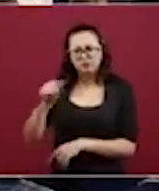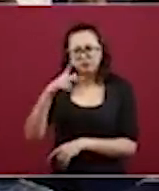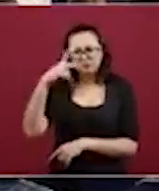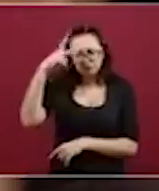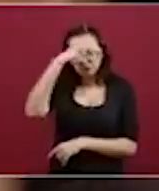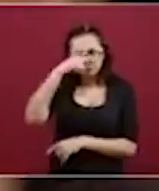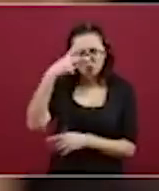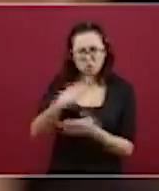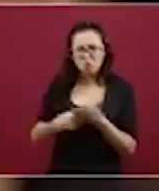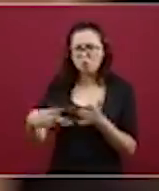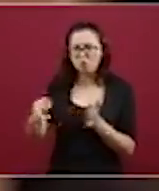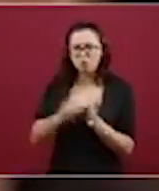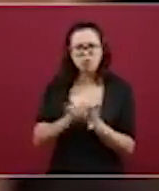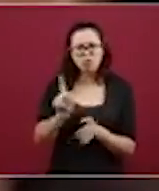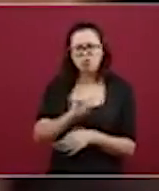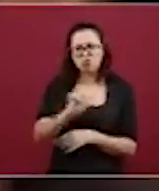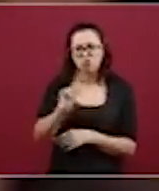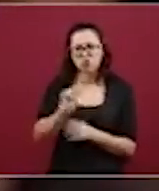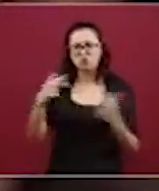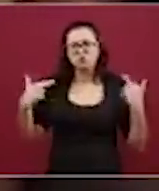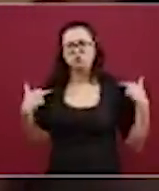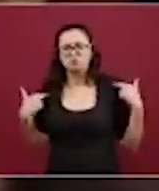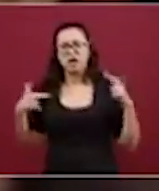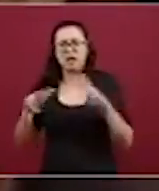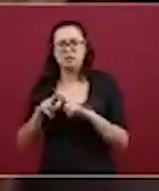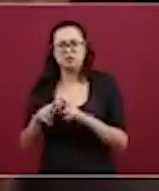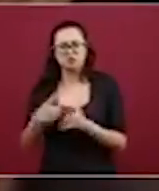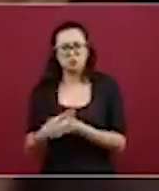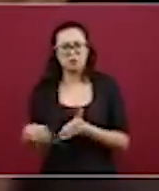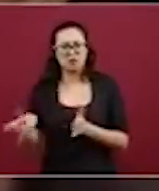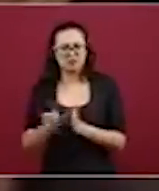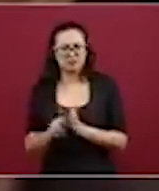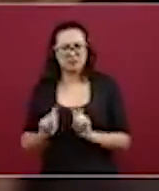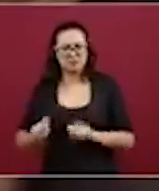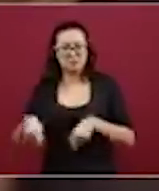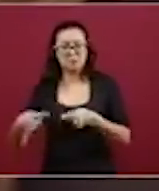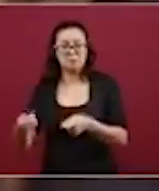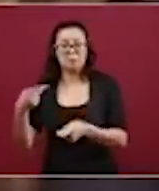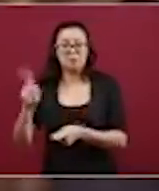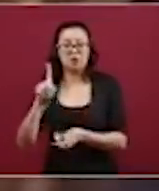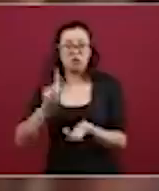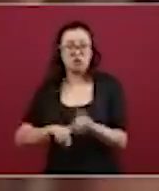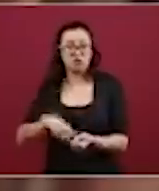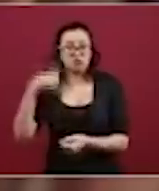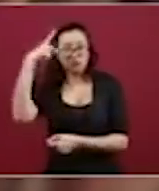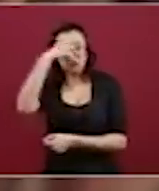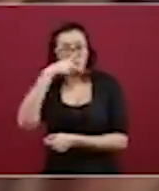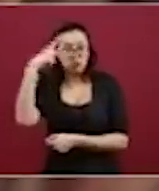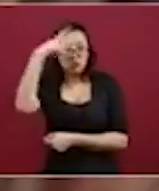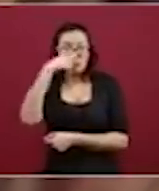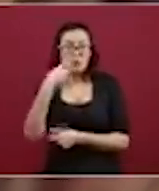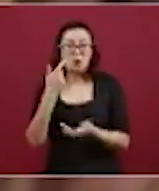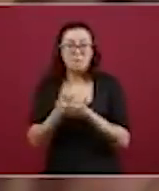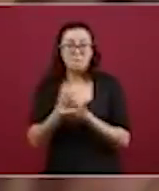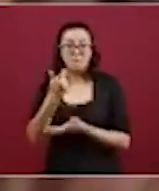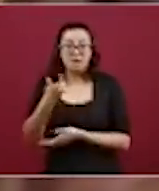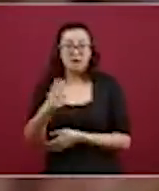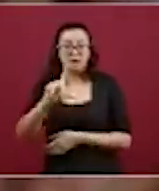sino tienen de maestro frente a grupo. Y además están ganando menos que un